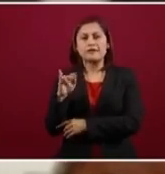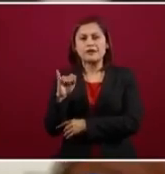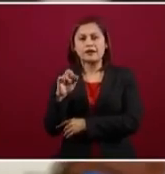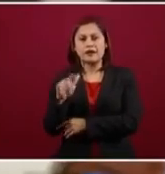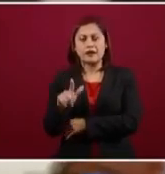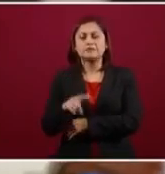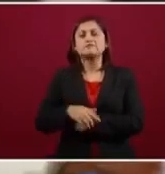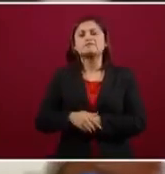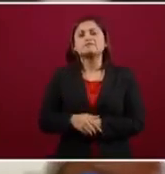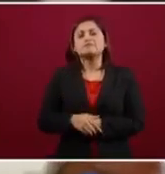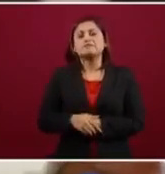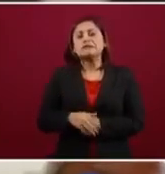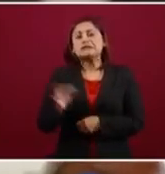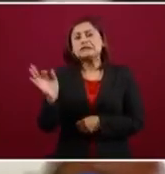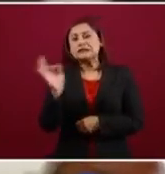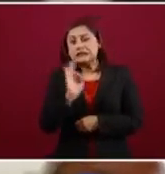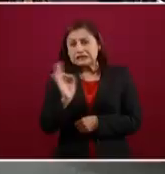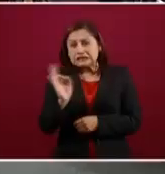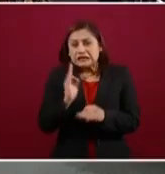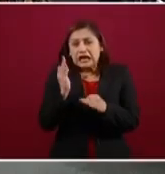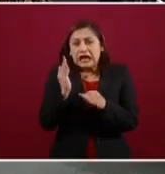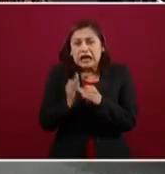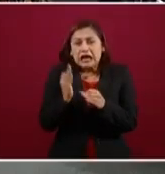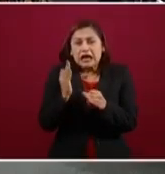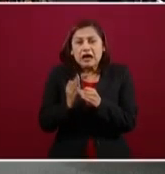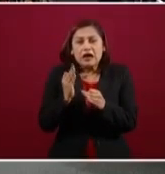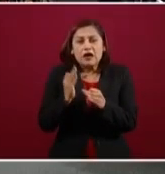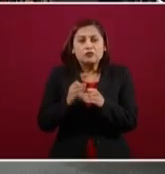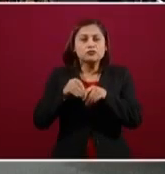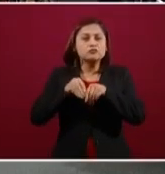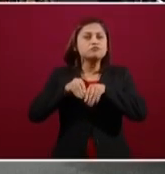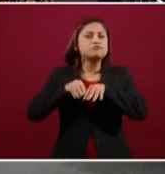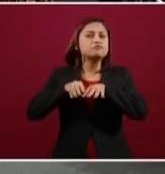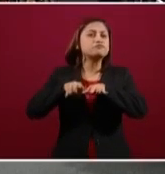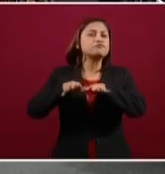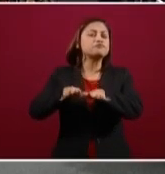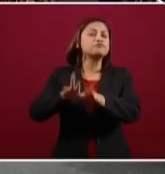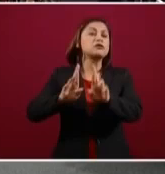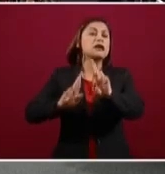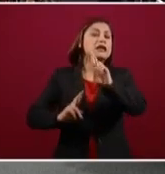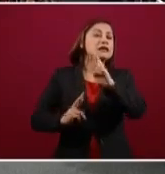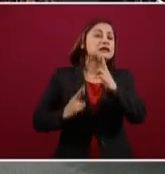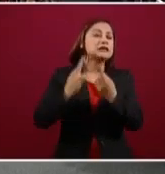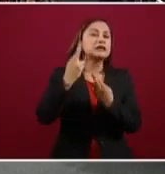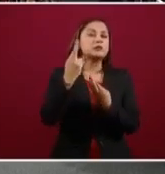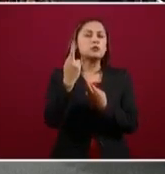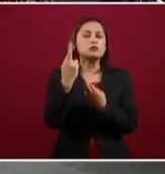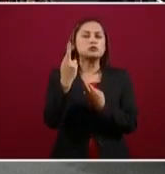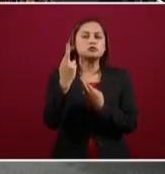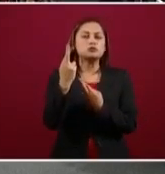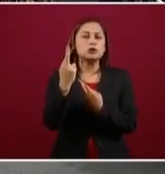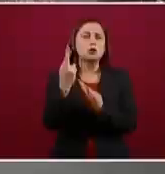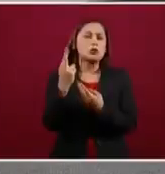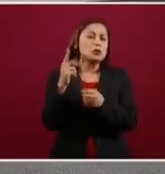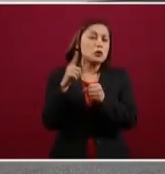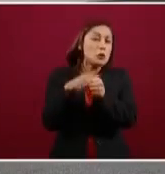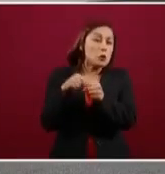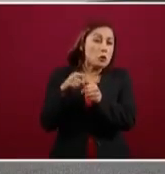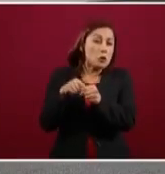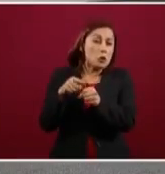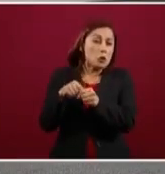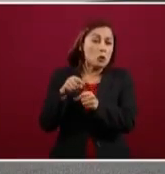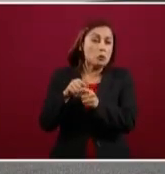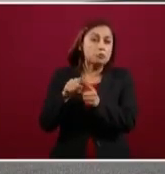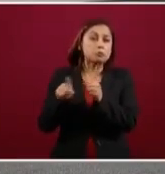importar una revolución de color, o bien de llevar a México, después de una revolución de color con